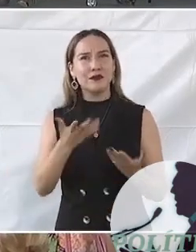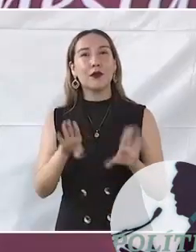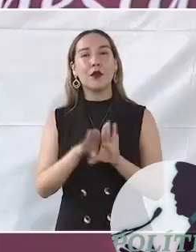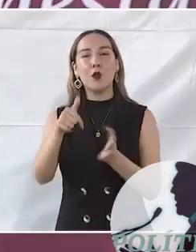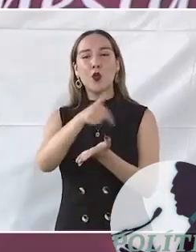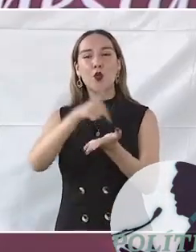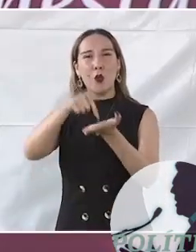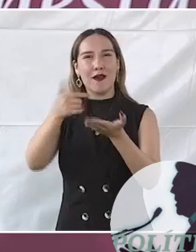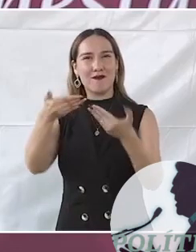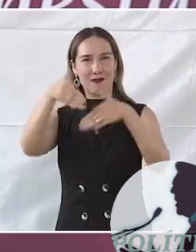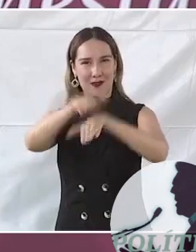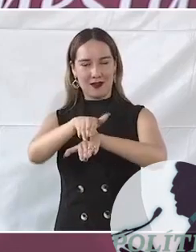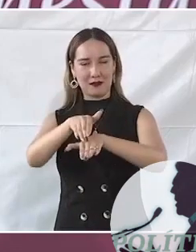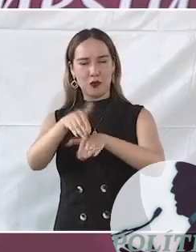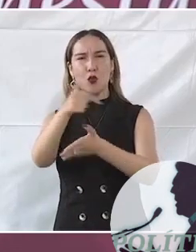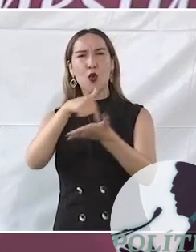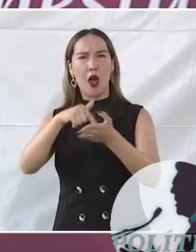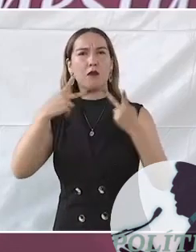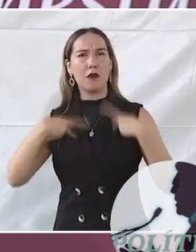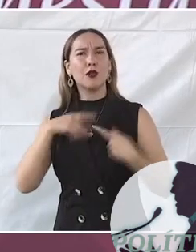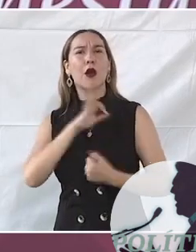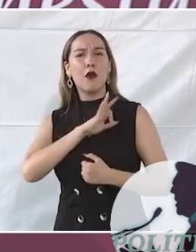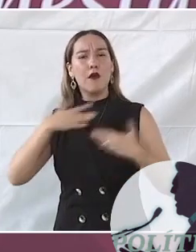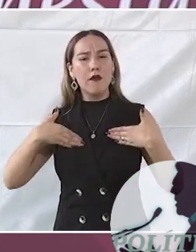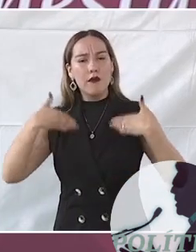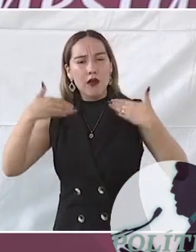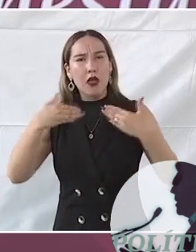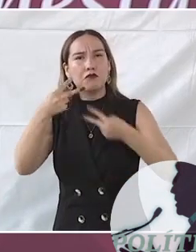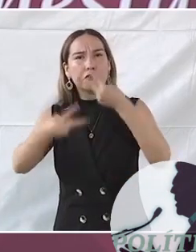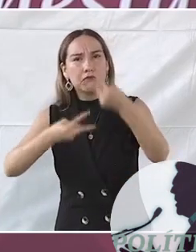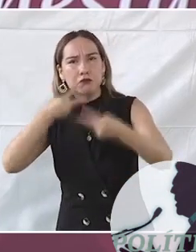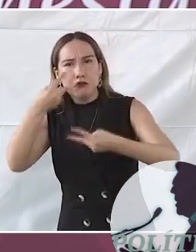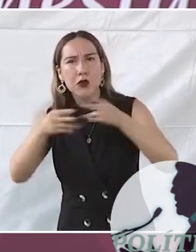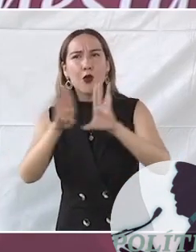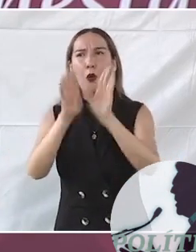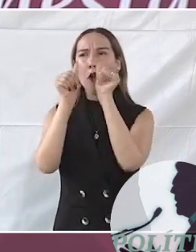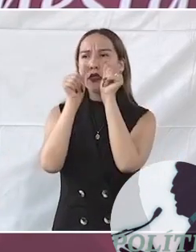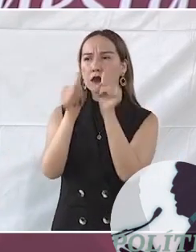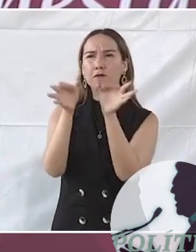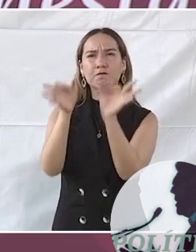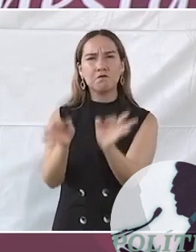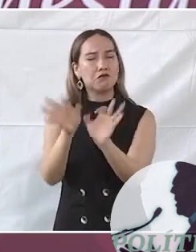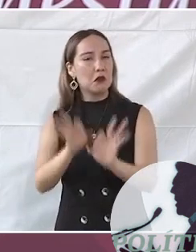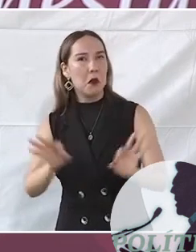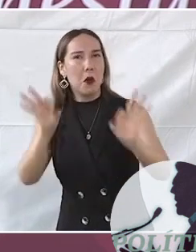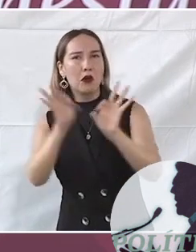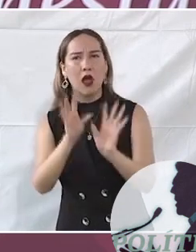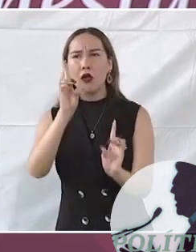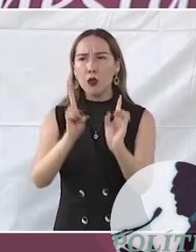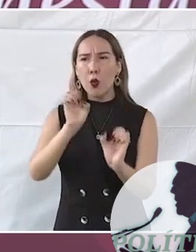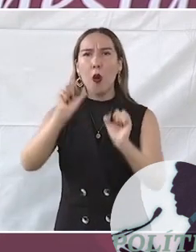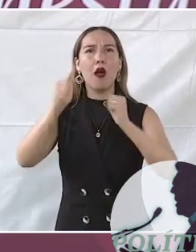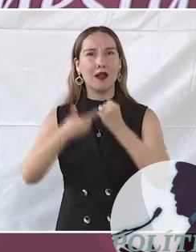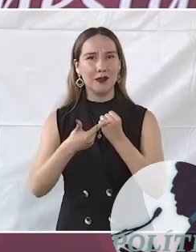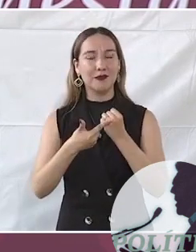las personas resuelvan sus dudas y sean atendidas personalmente con respecto a todos los programas. Le informo,